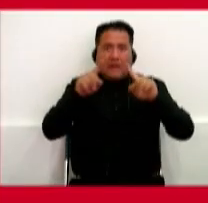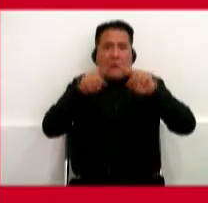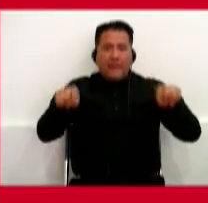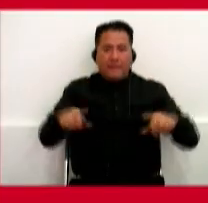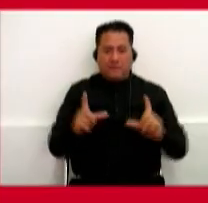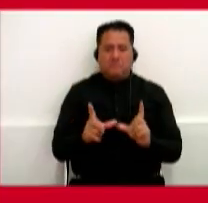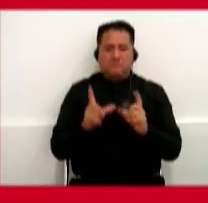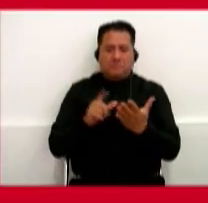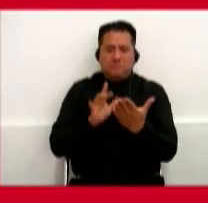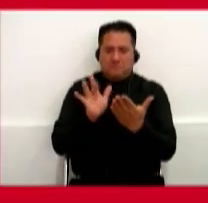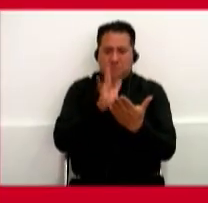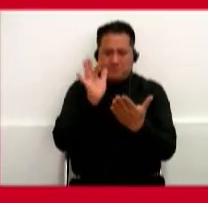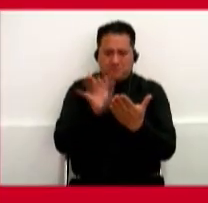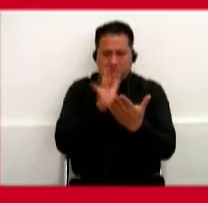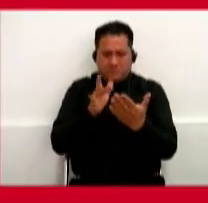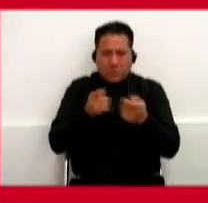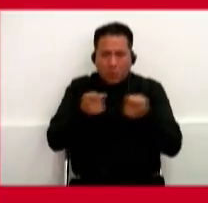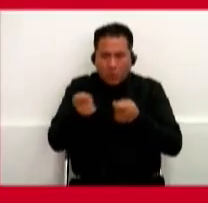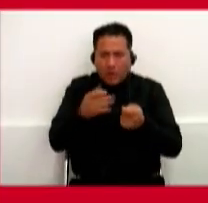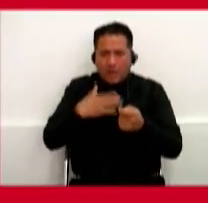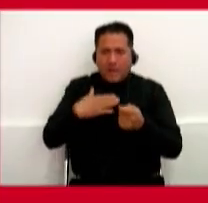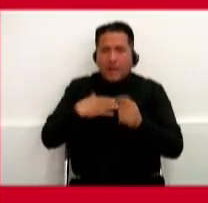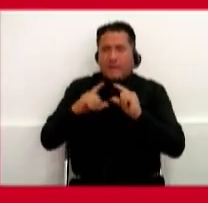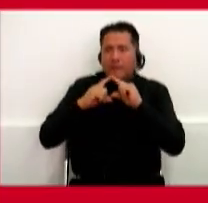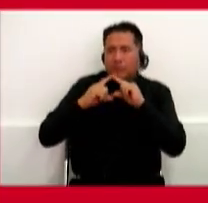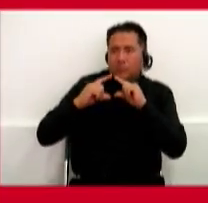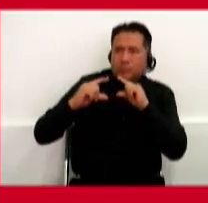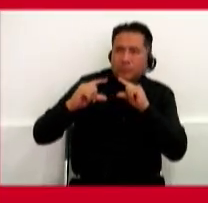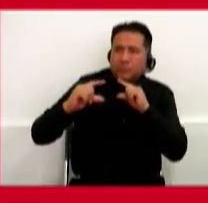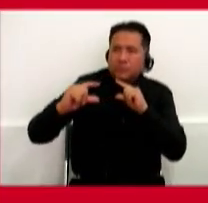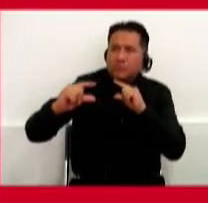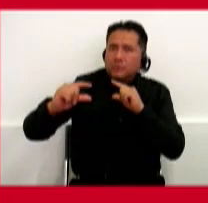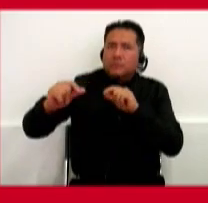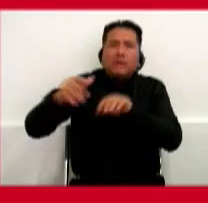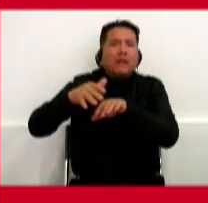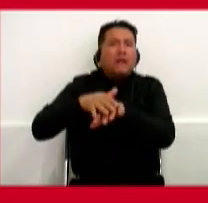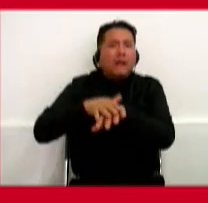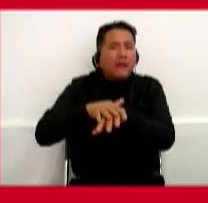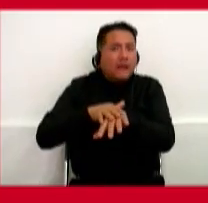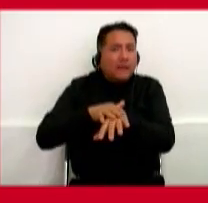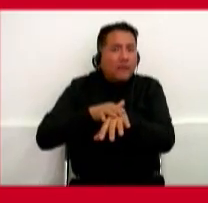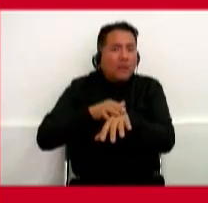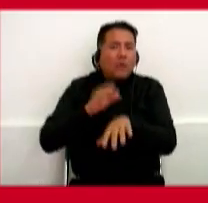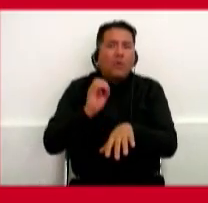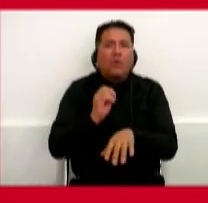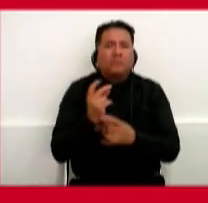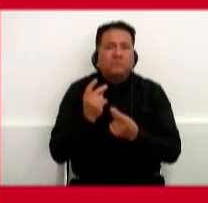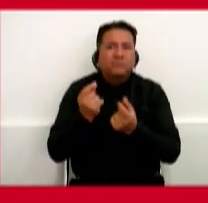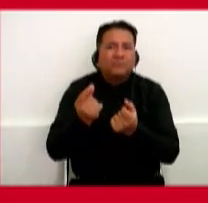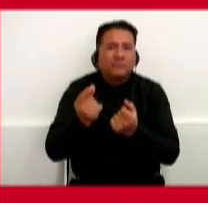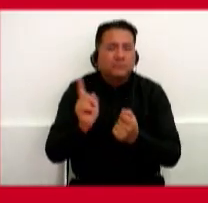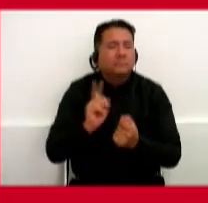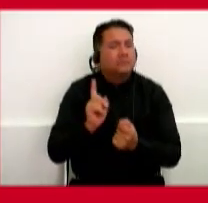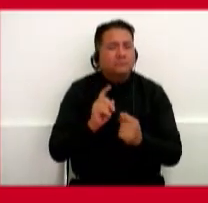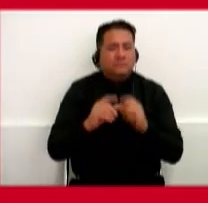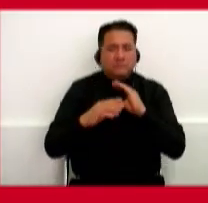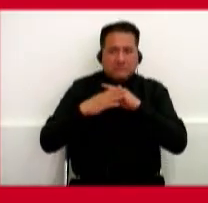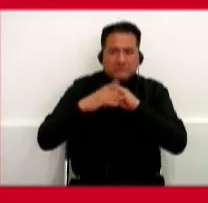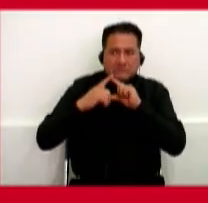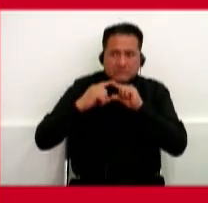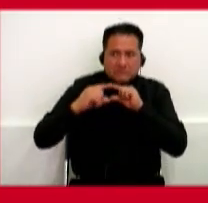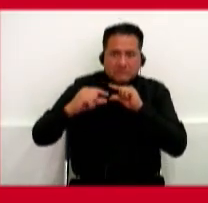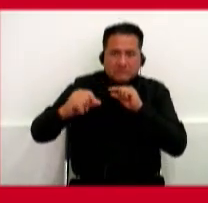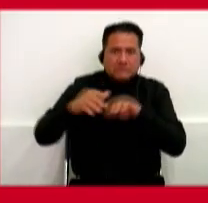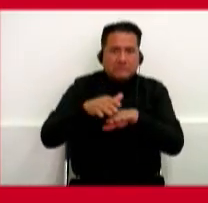está controlado por la velocidad que debería ir, y inclusive en los camiones CAT 797, lo que nosotros hacemos